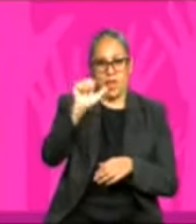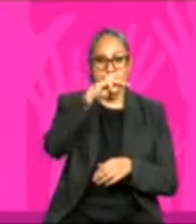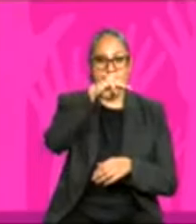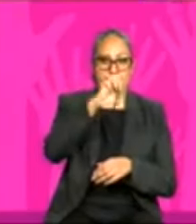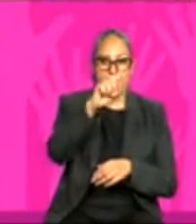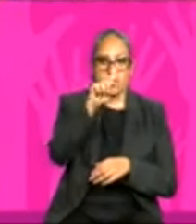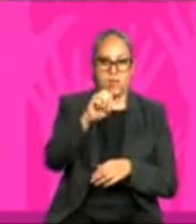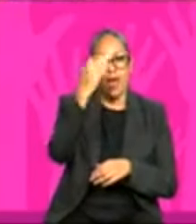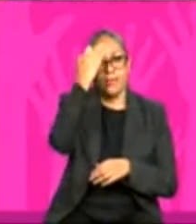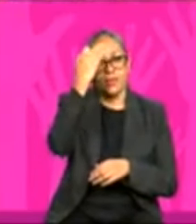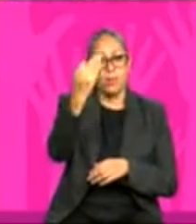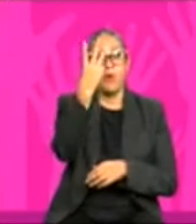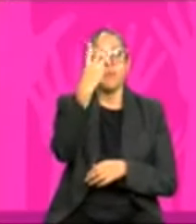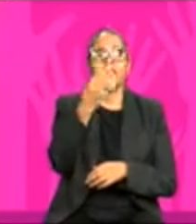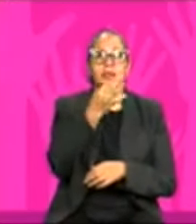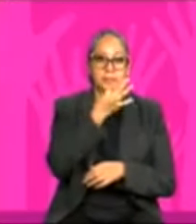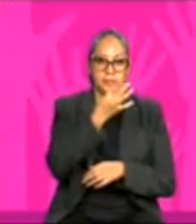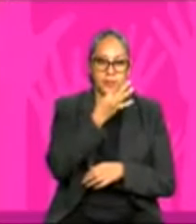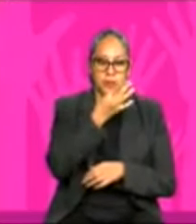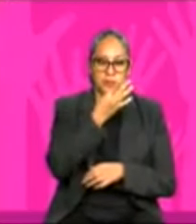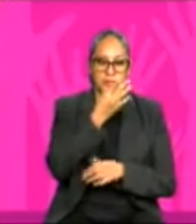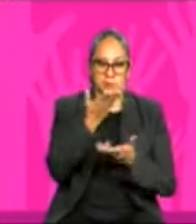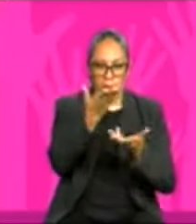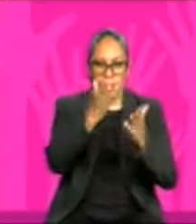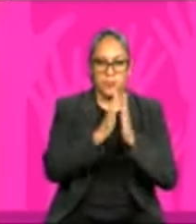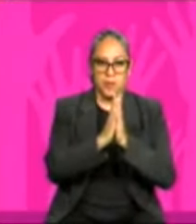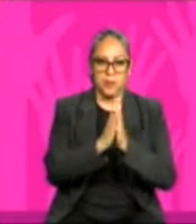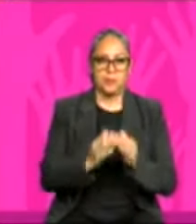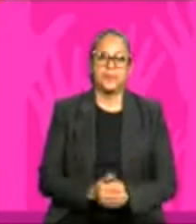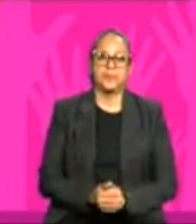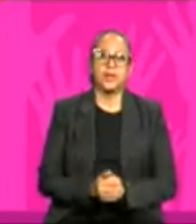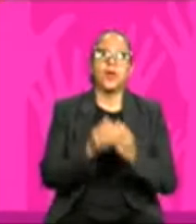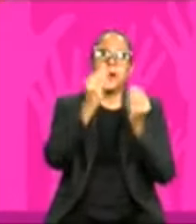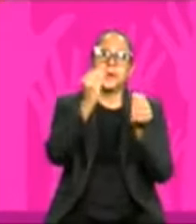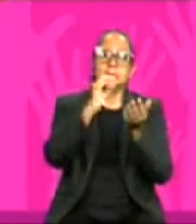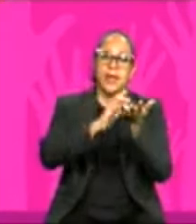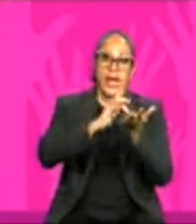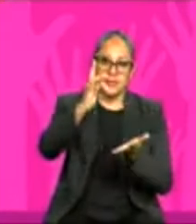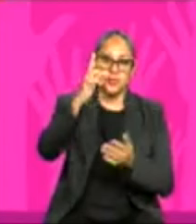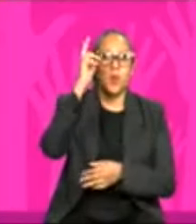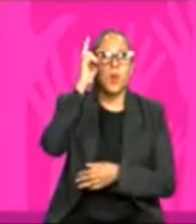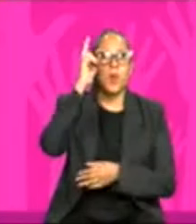de presentación de 3 minutos. Adelante, candidata. Muchas gracias.